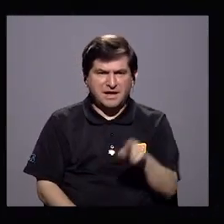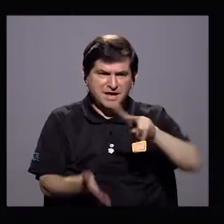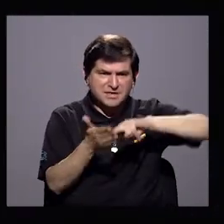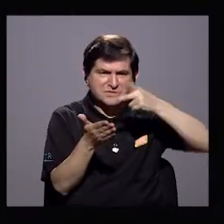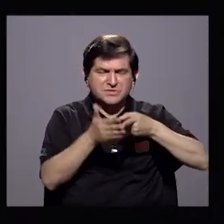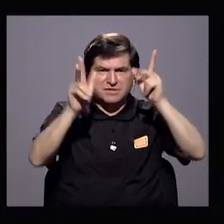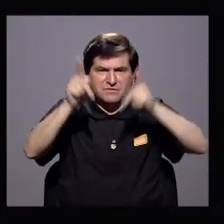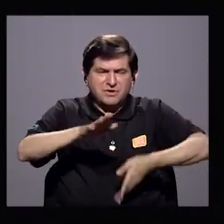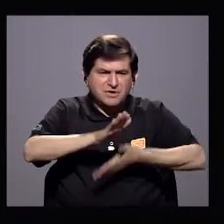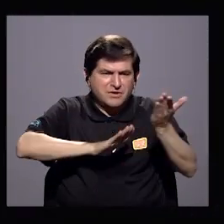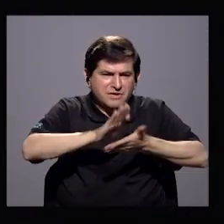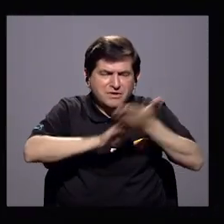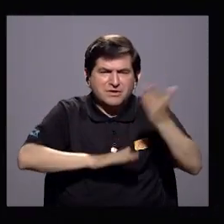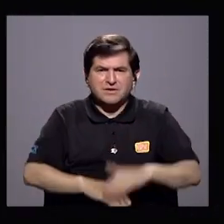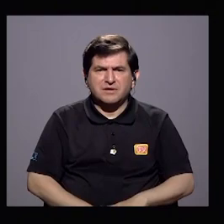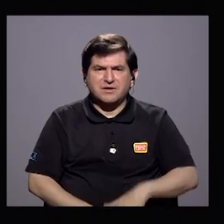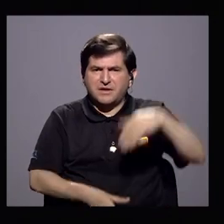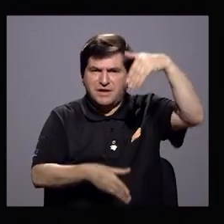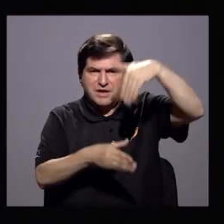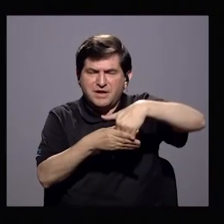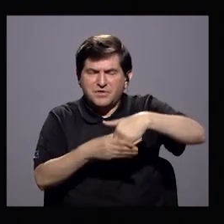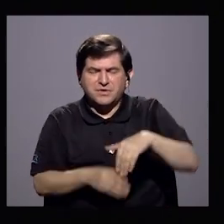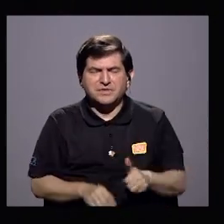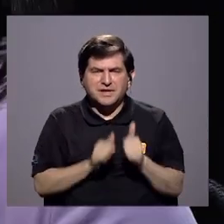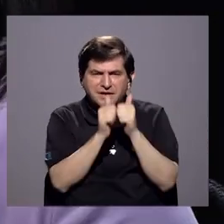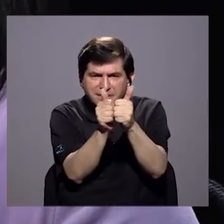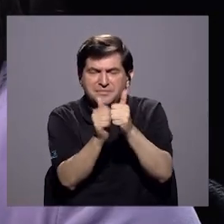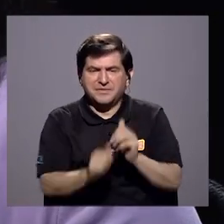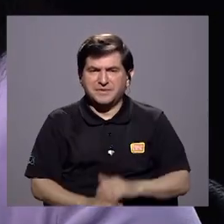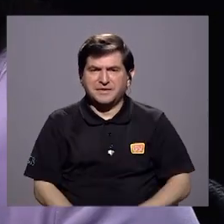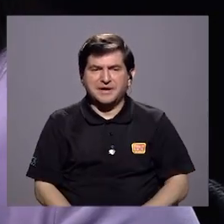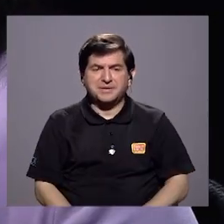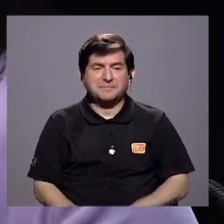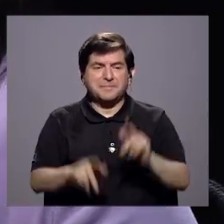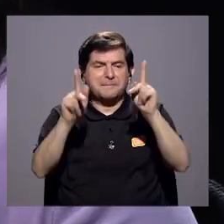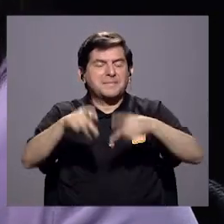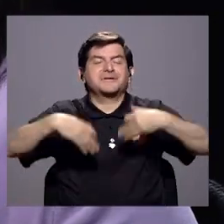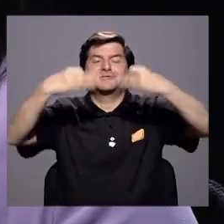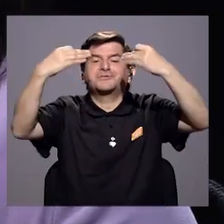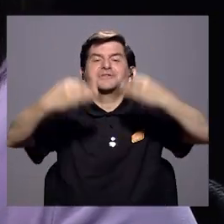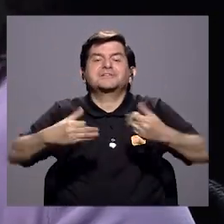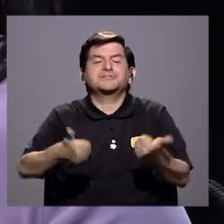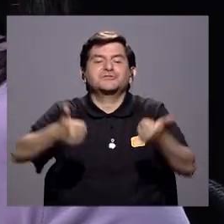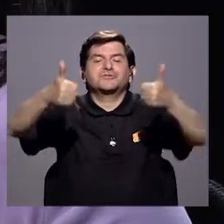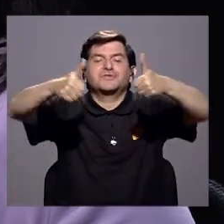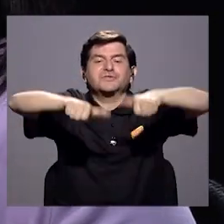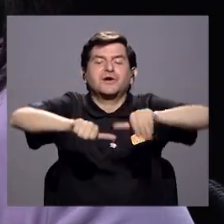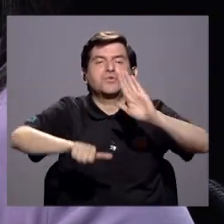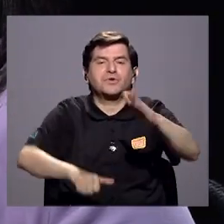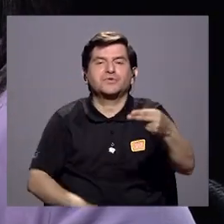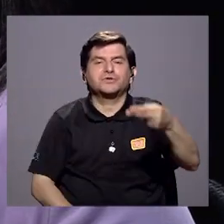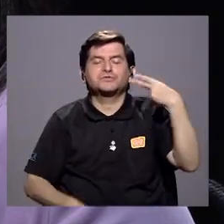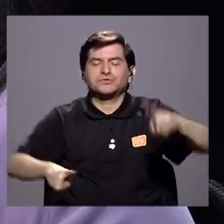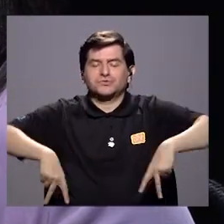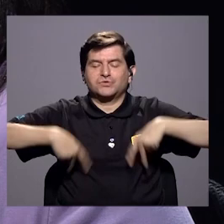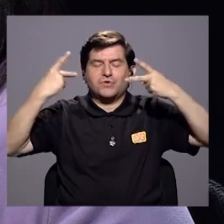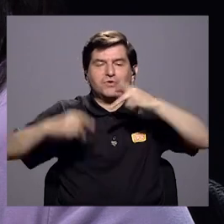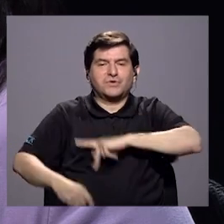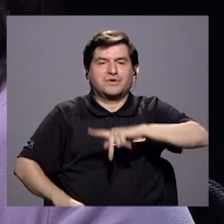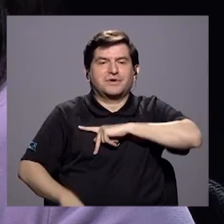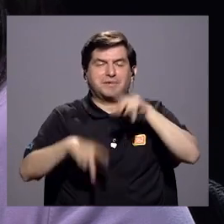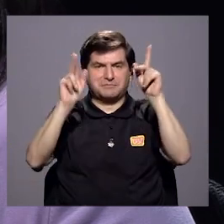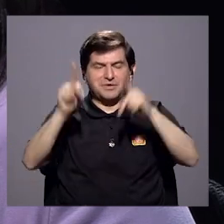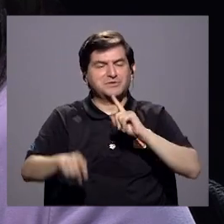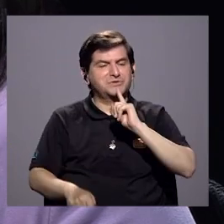hizo que esas personas se fueran y que no se montaran al carrito como usted? Yo creo que la gente tomó decisiones de acuerdo a su historia de vida personal.